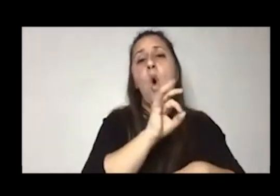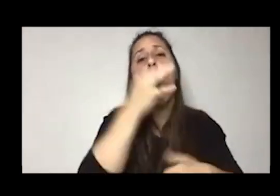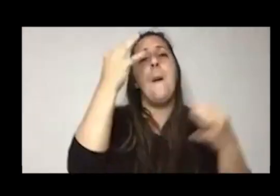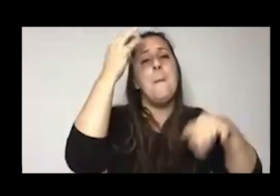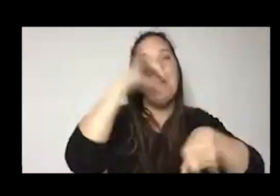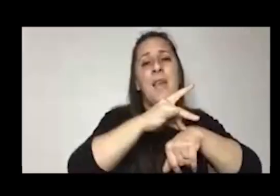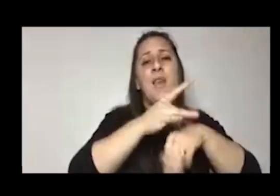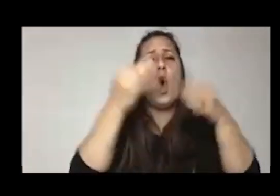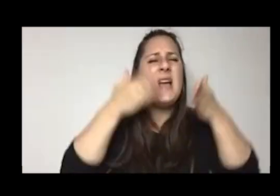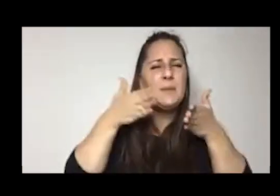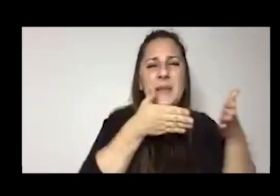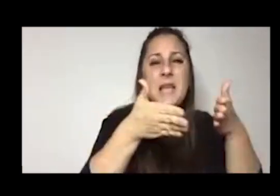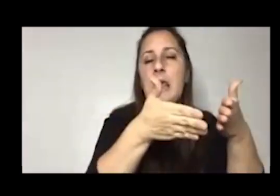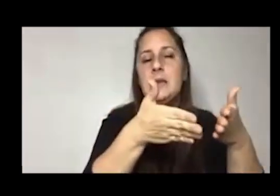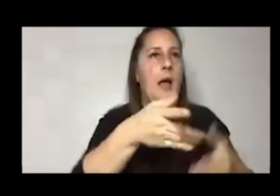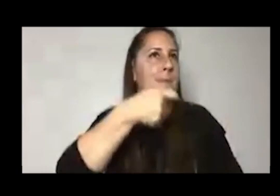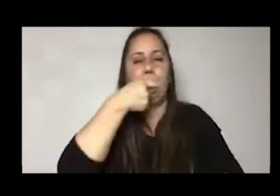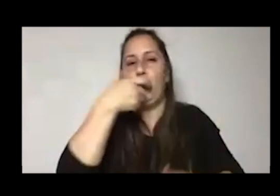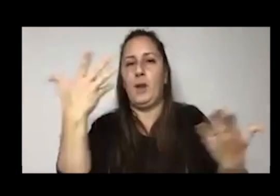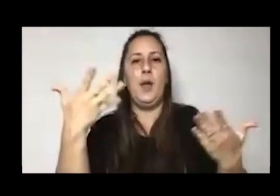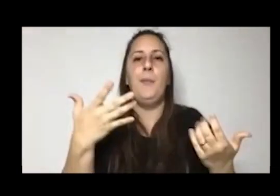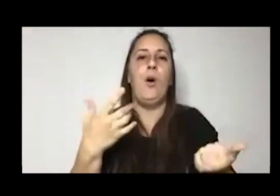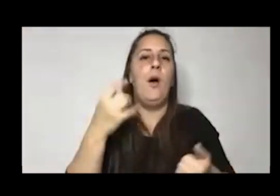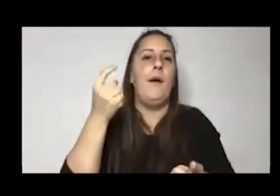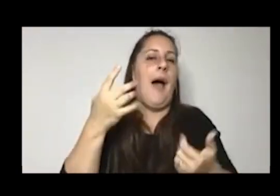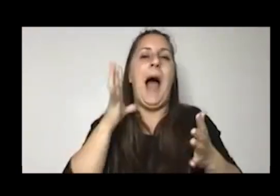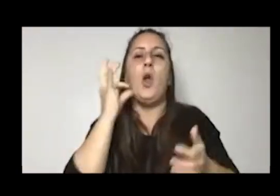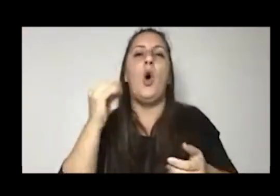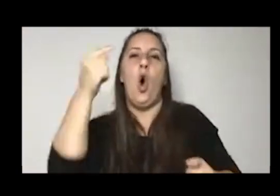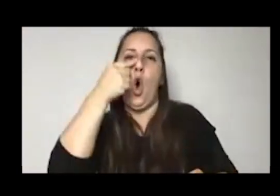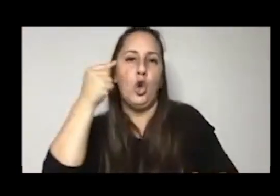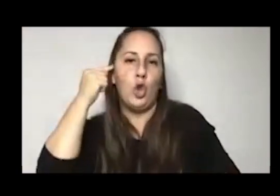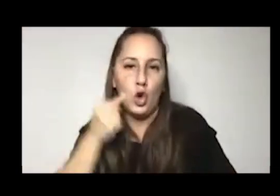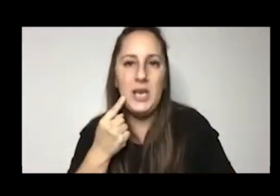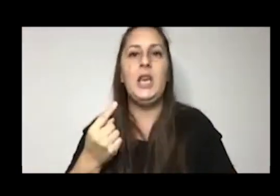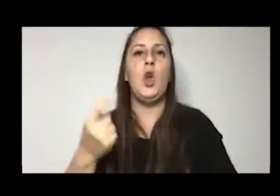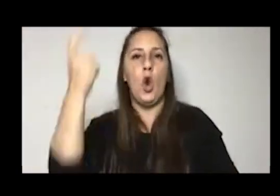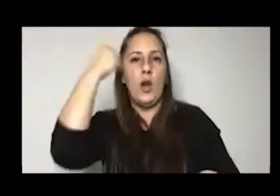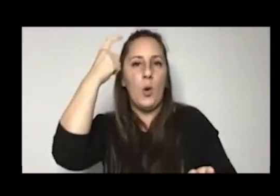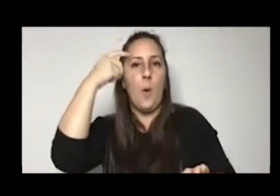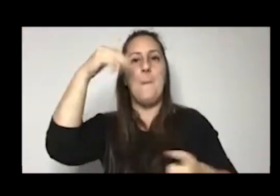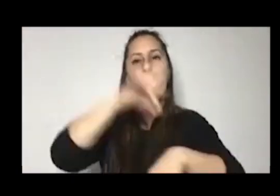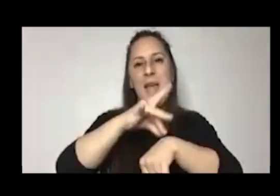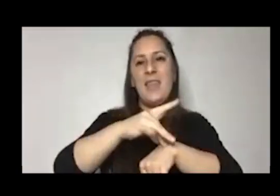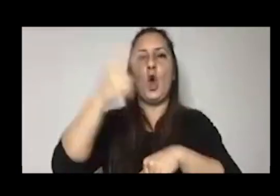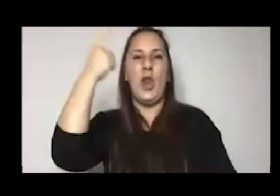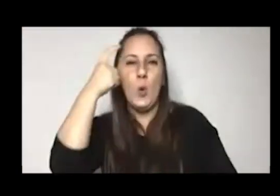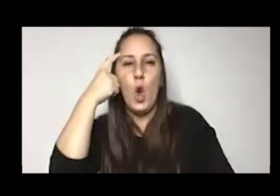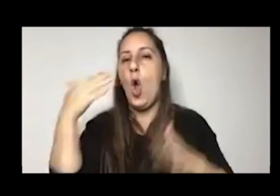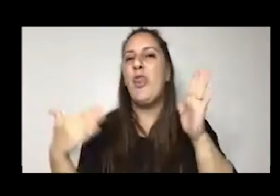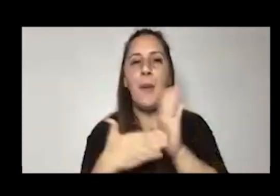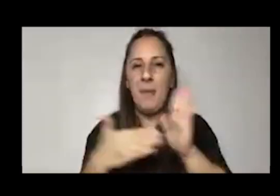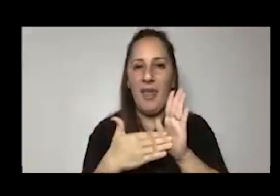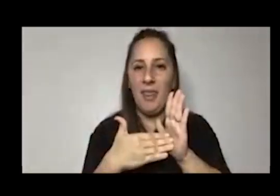vinculado con lo auditivo, tal vez tiene que ver un otorrino, si es algo neurológico, por ahí se pide de un neurólogo, pero no es que es el médico